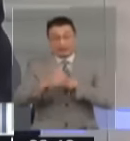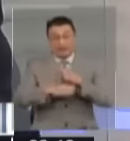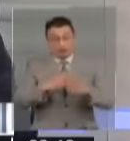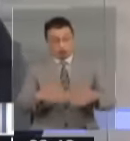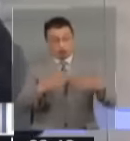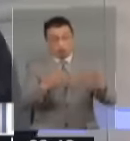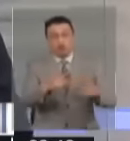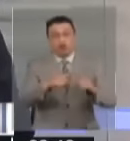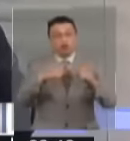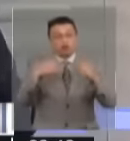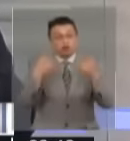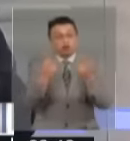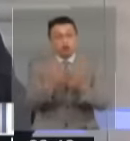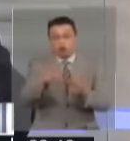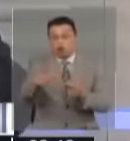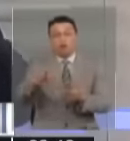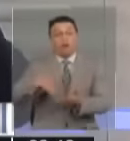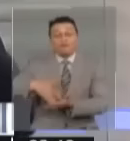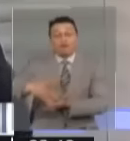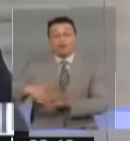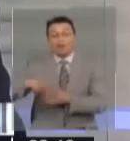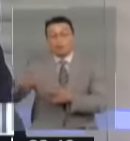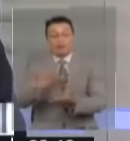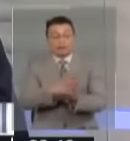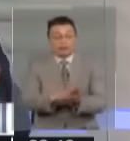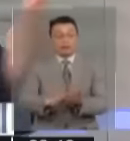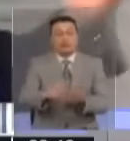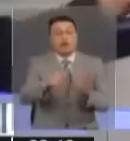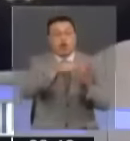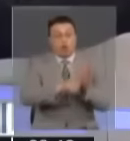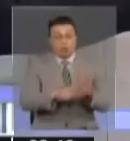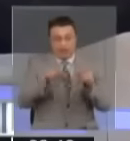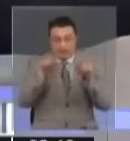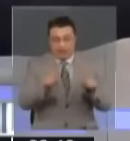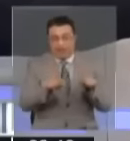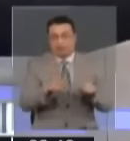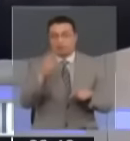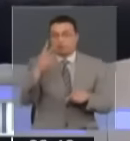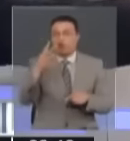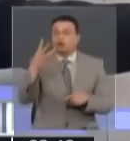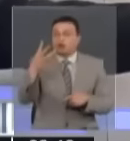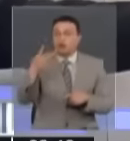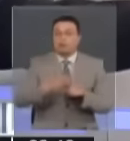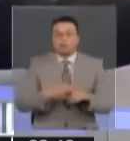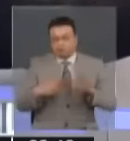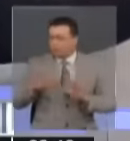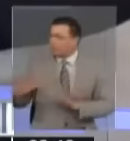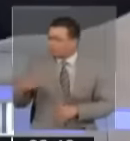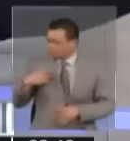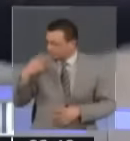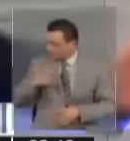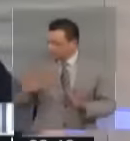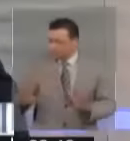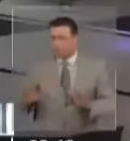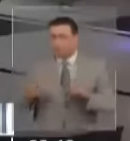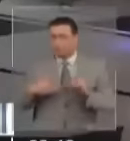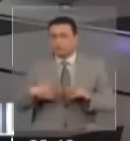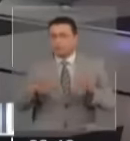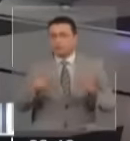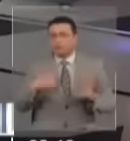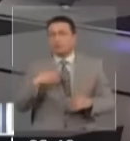los vulnerables de la comuna iban a ser operados gratuitamente. No tienes que estar dos, tres meses. Déjame hablar. Es una falacia. No es una